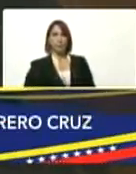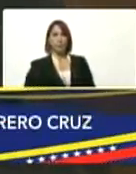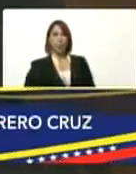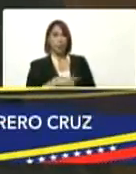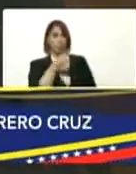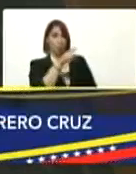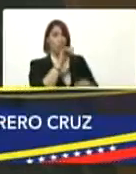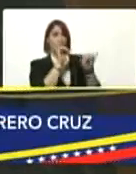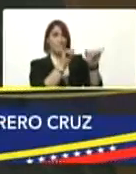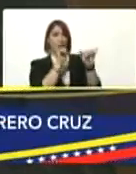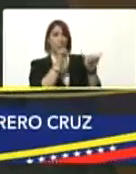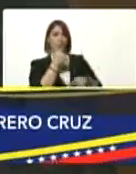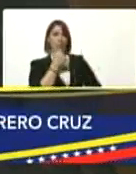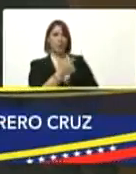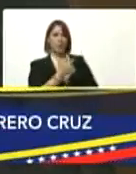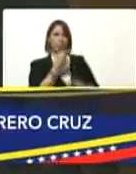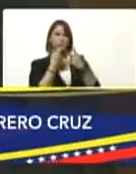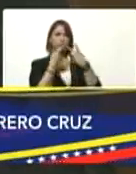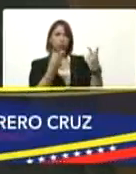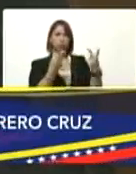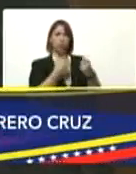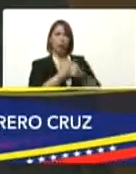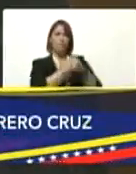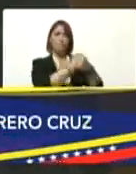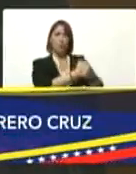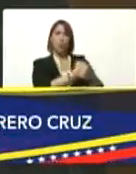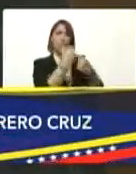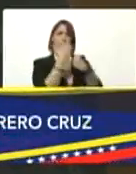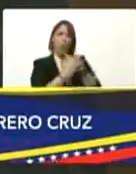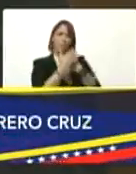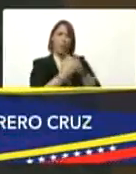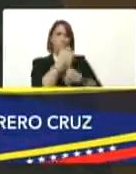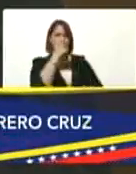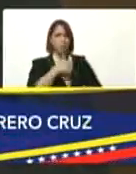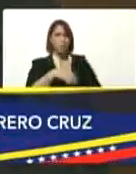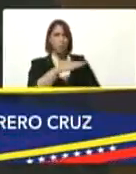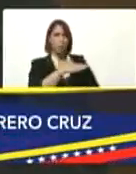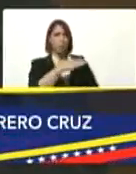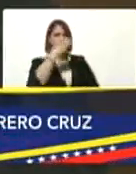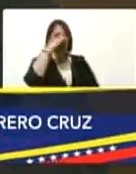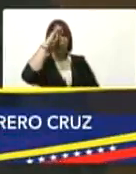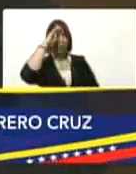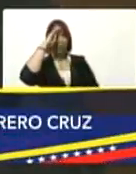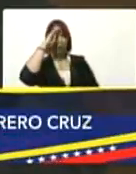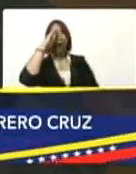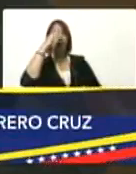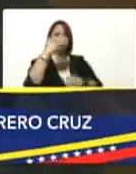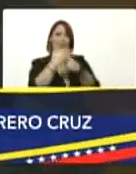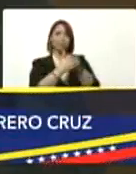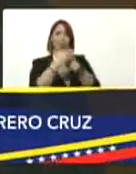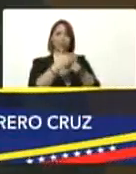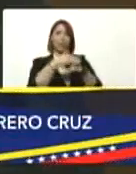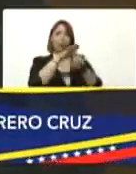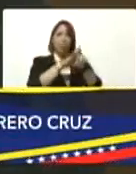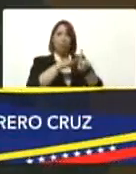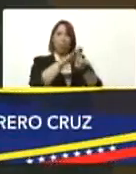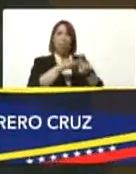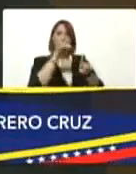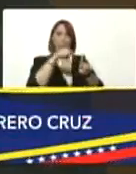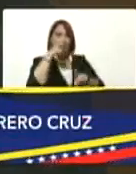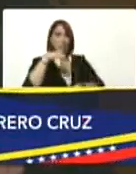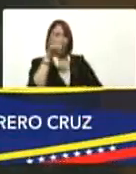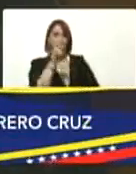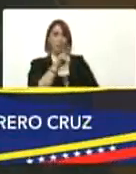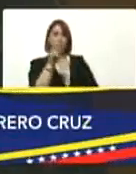trayendo ese mensaje de amor y cariño del pueblo cubano al pueblo venezolano, pero también ese mensaje que